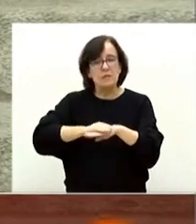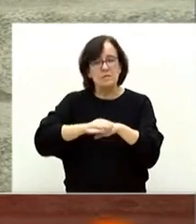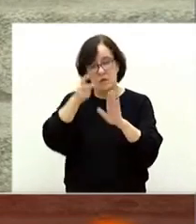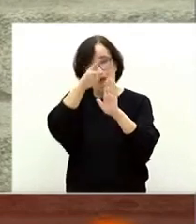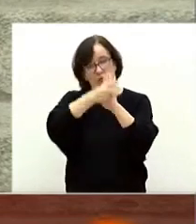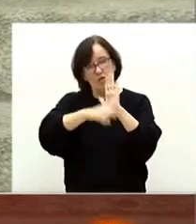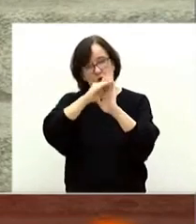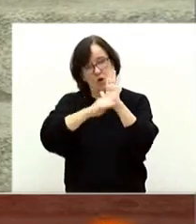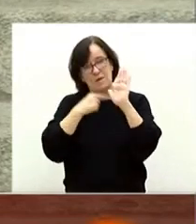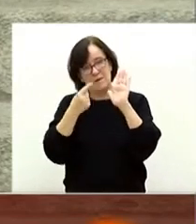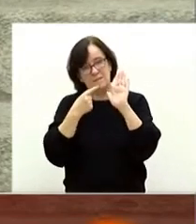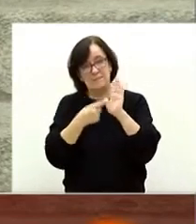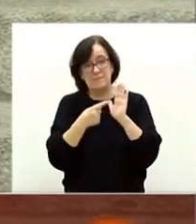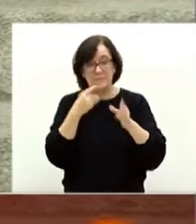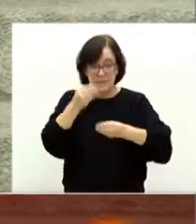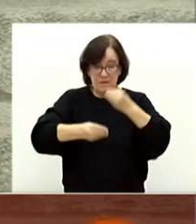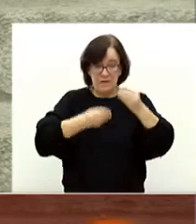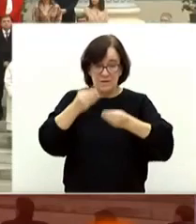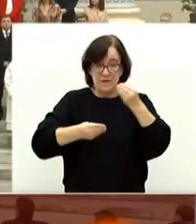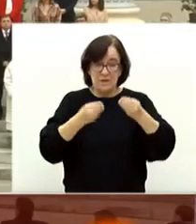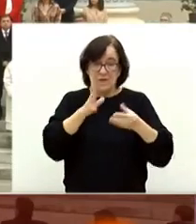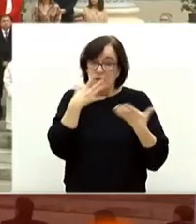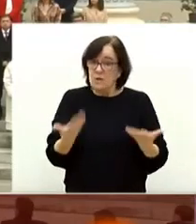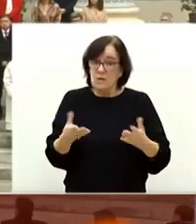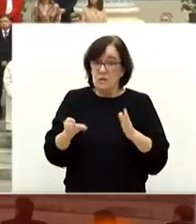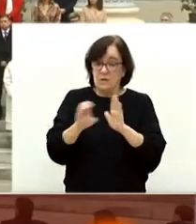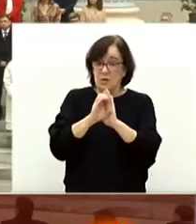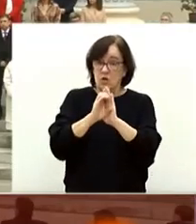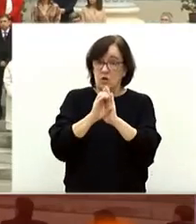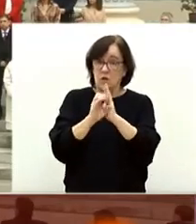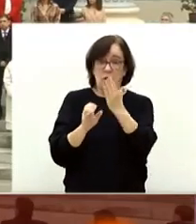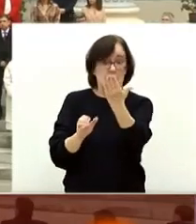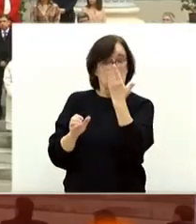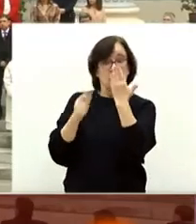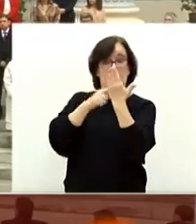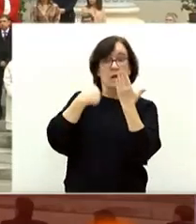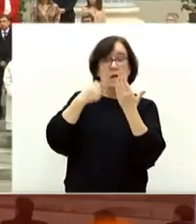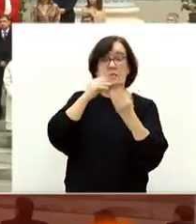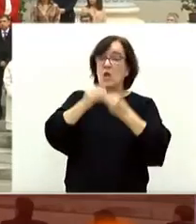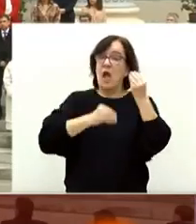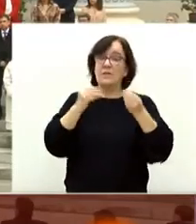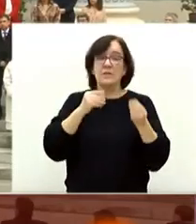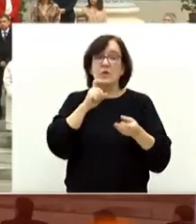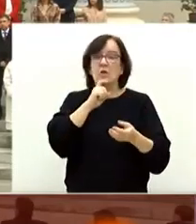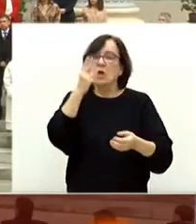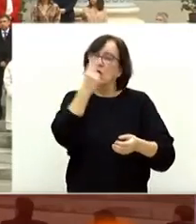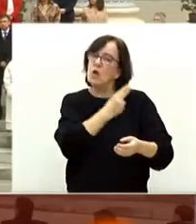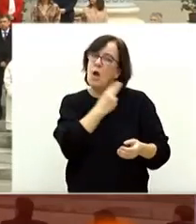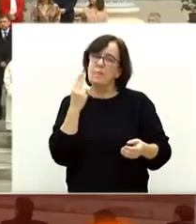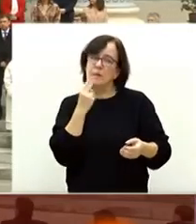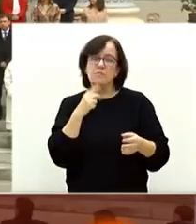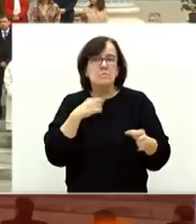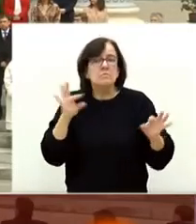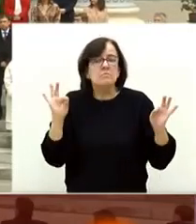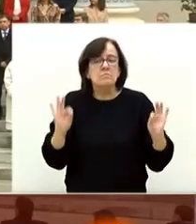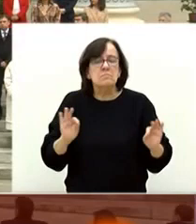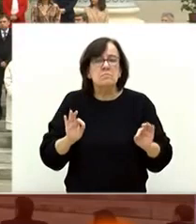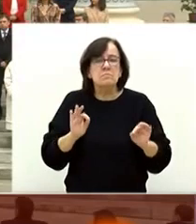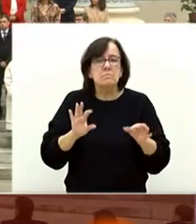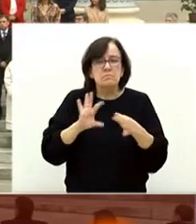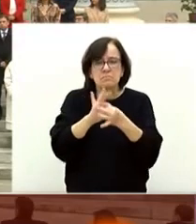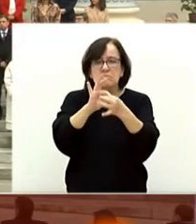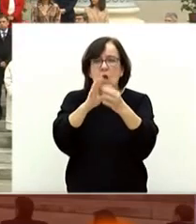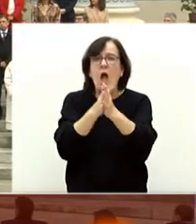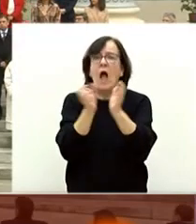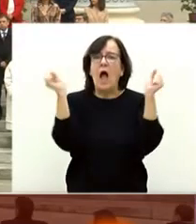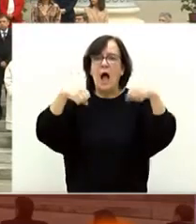reglas. La realización de ese designio constitucional nos demanda actuar comprometida y concertadamente con nuestros